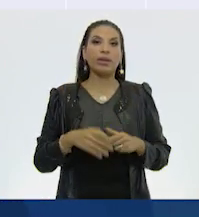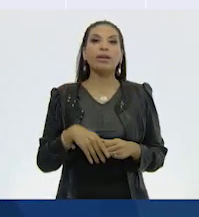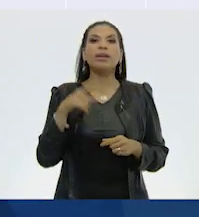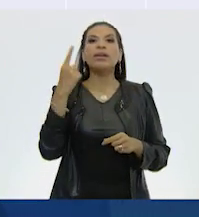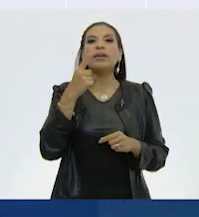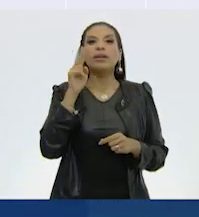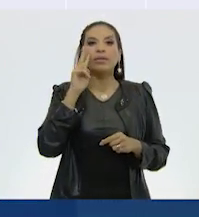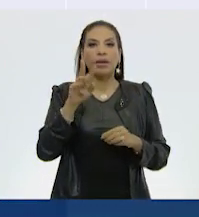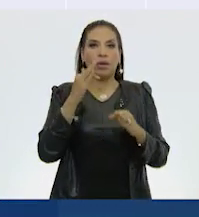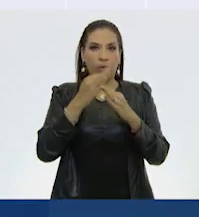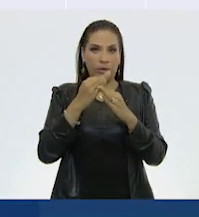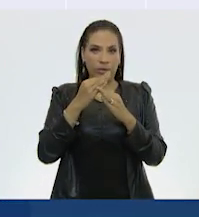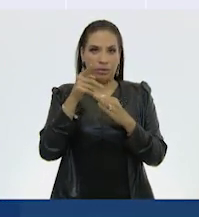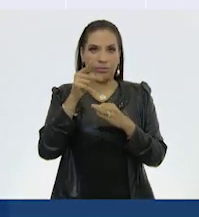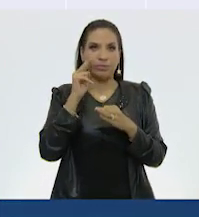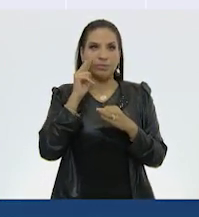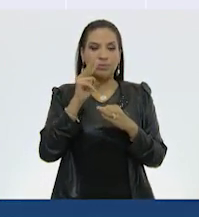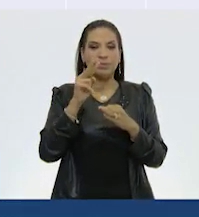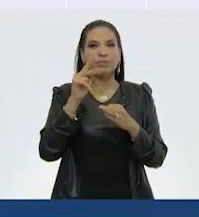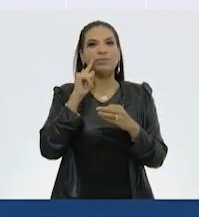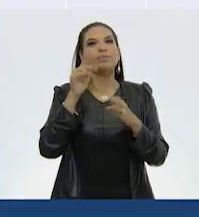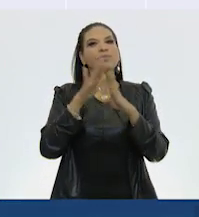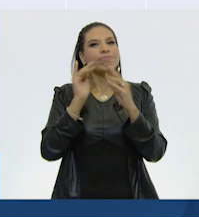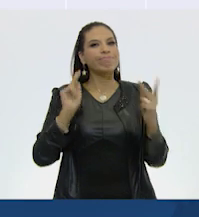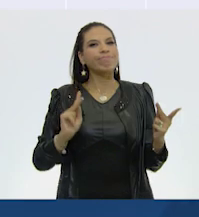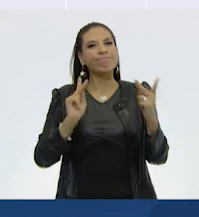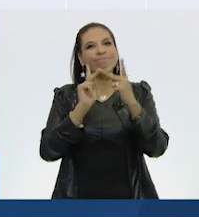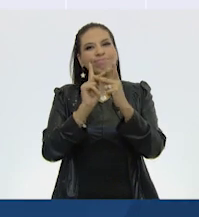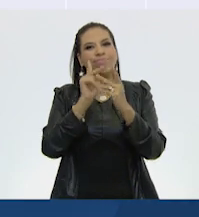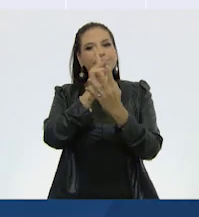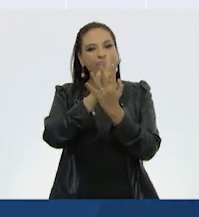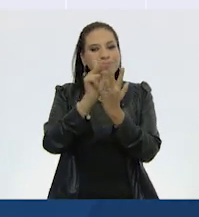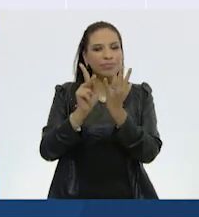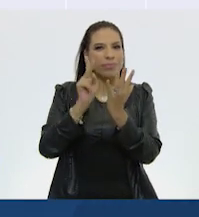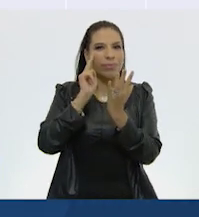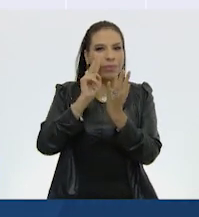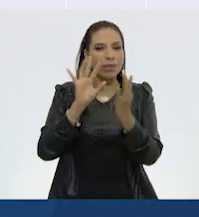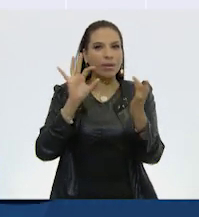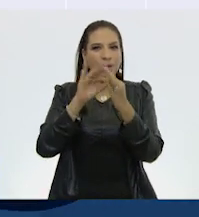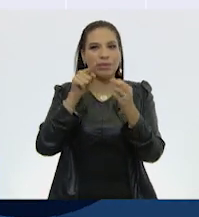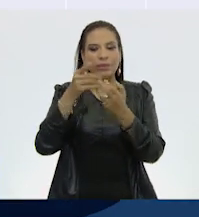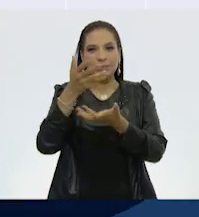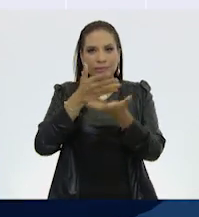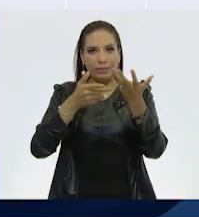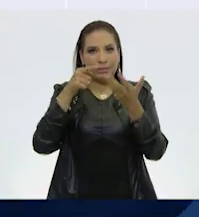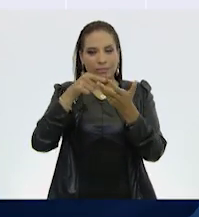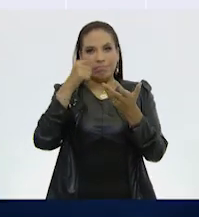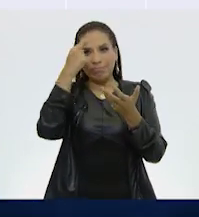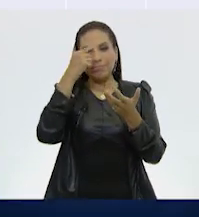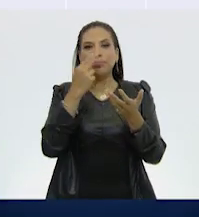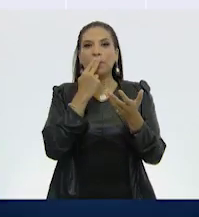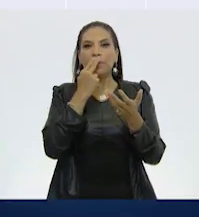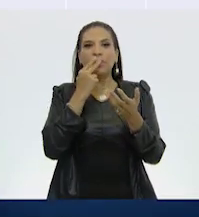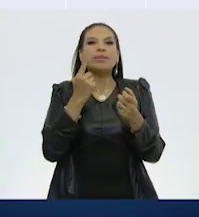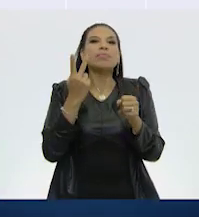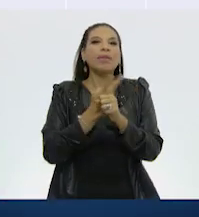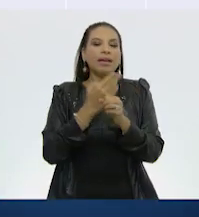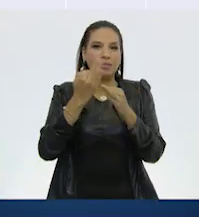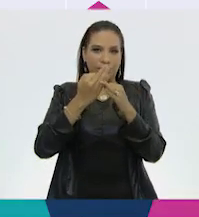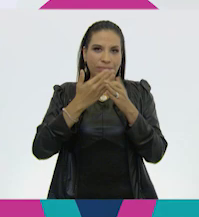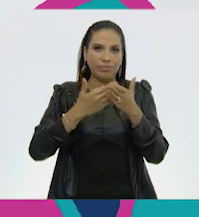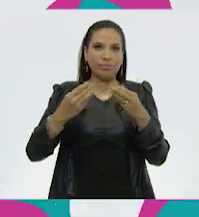a qué conclusión llegas al notar estas similitudes? ¿Y cómo vincularías estas similitudes con lo que ocurre en la